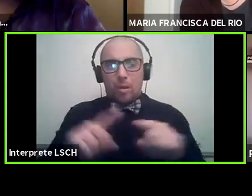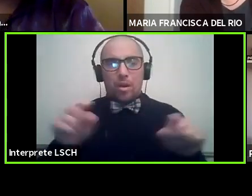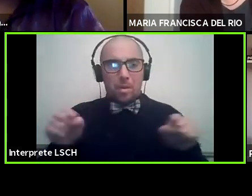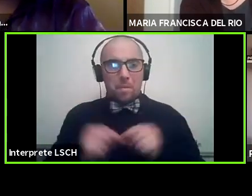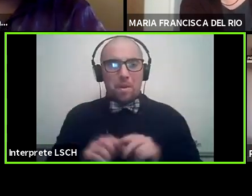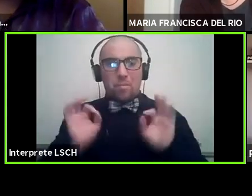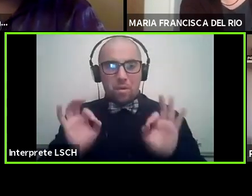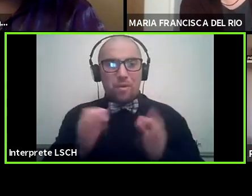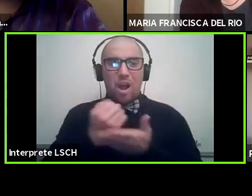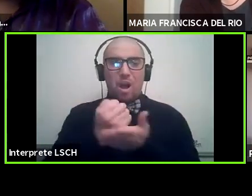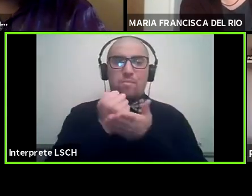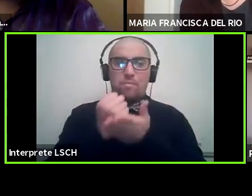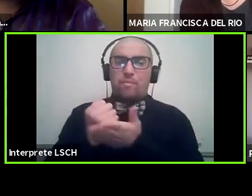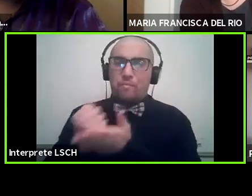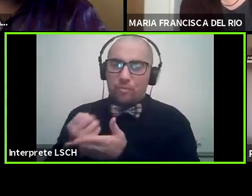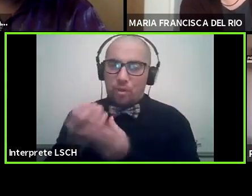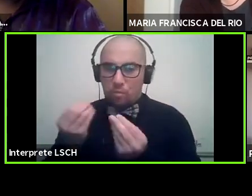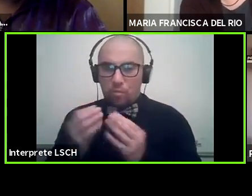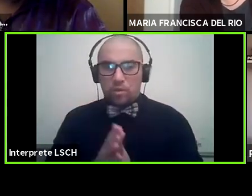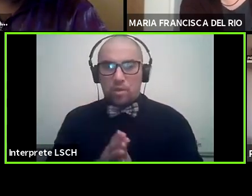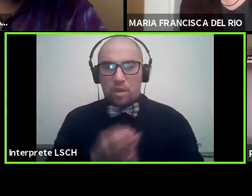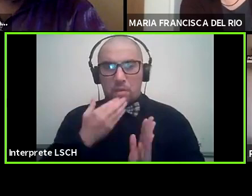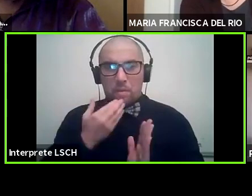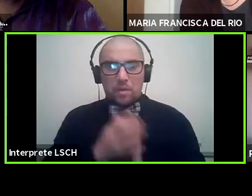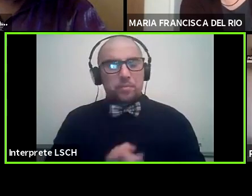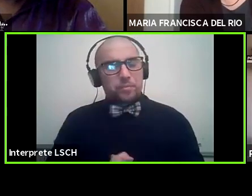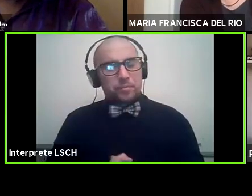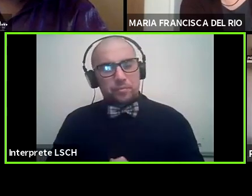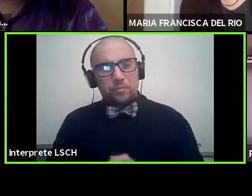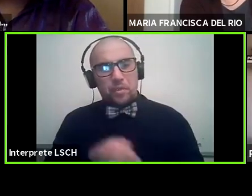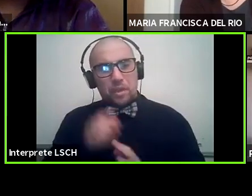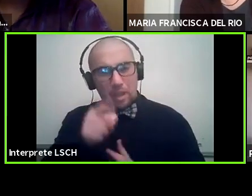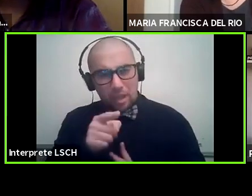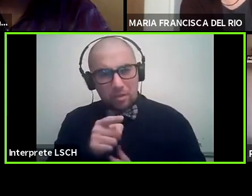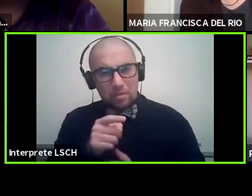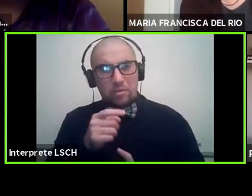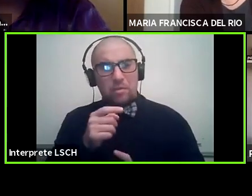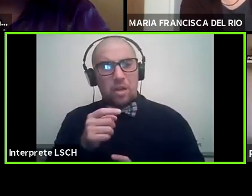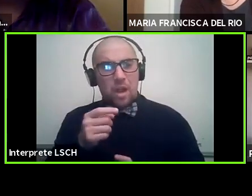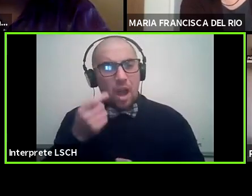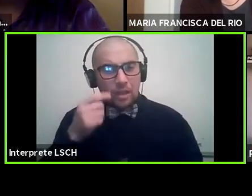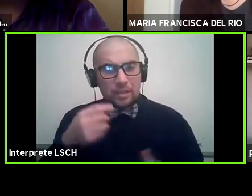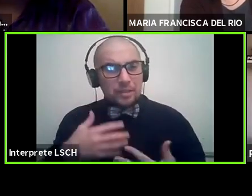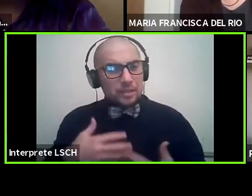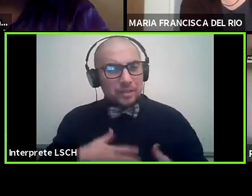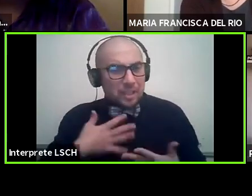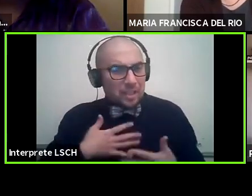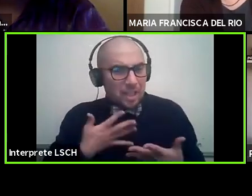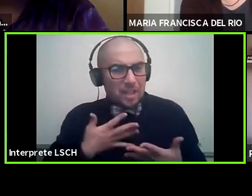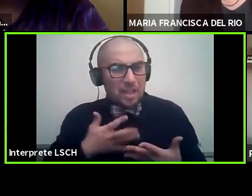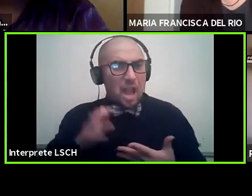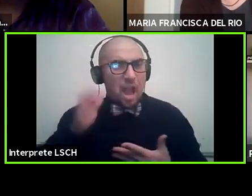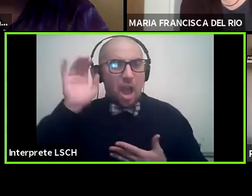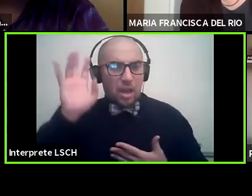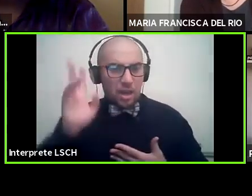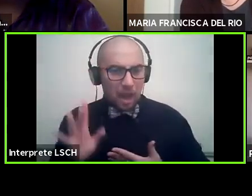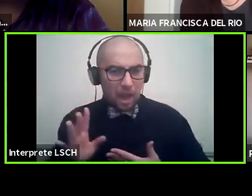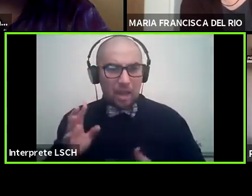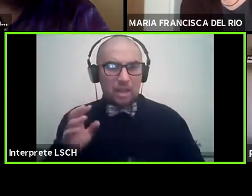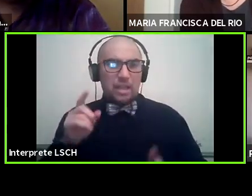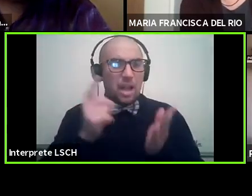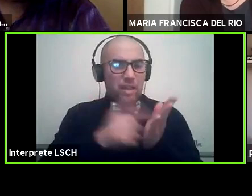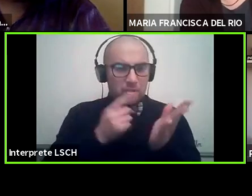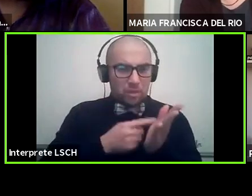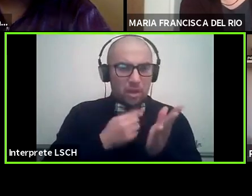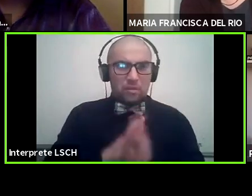realmente colaborativo y creo que de alguna manera eso se transmite en las características de la